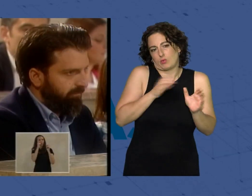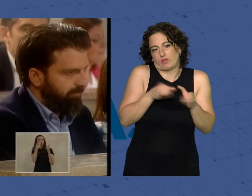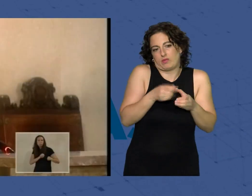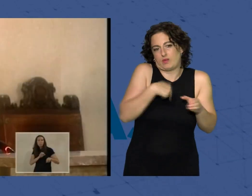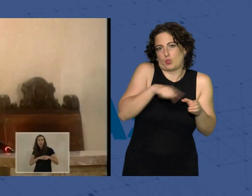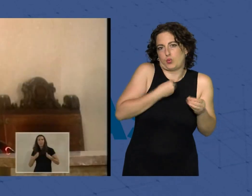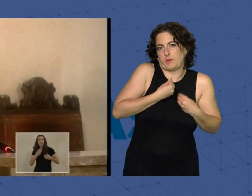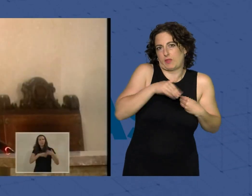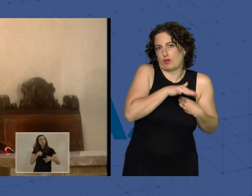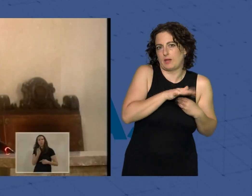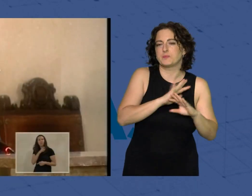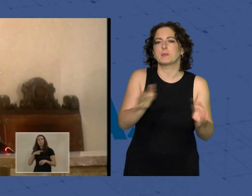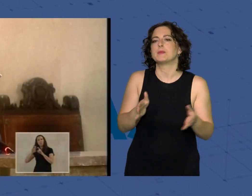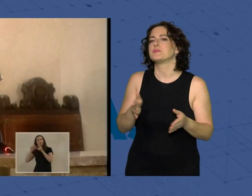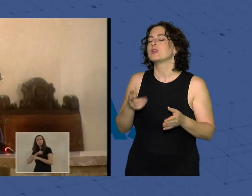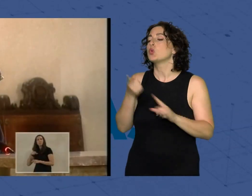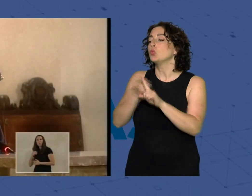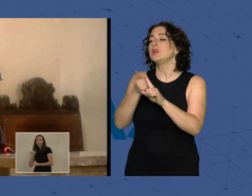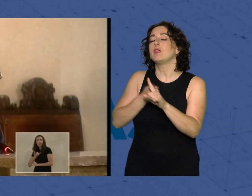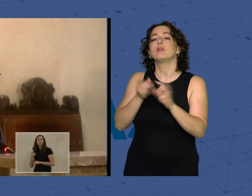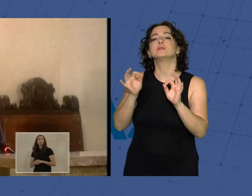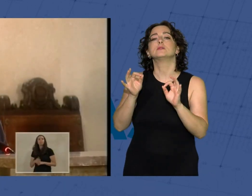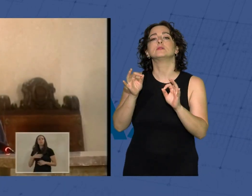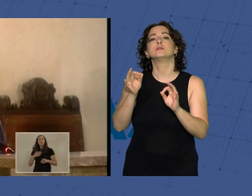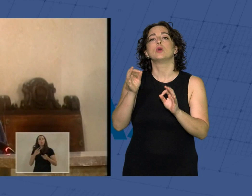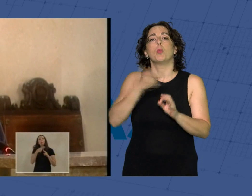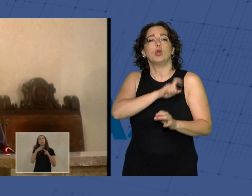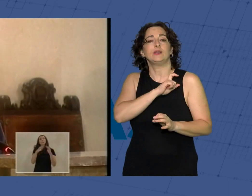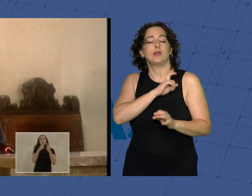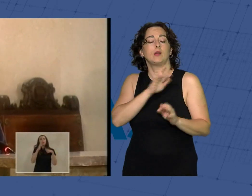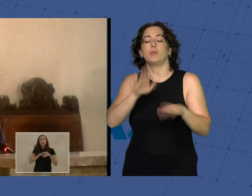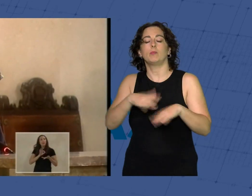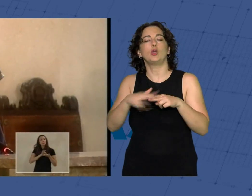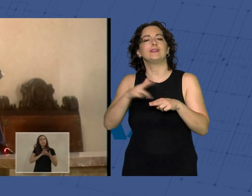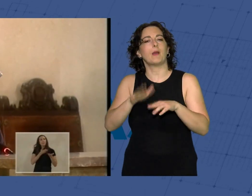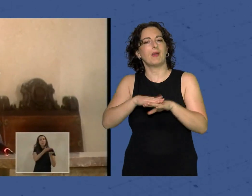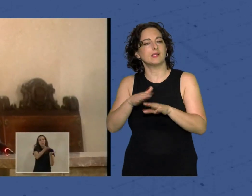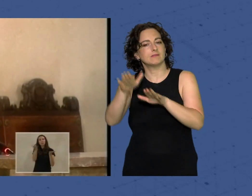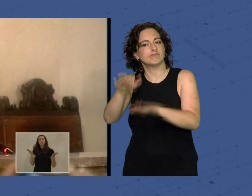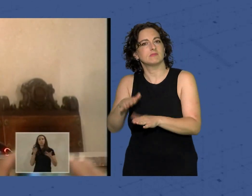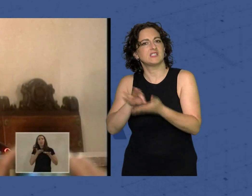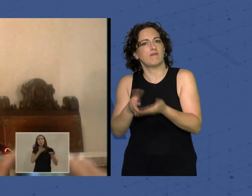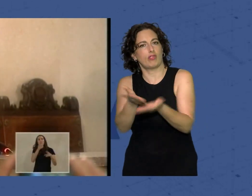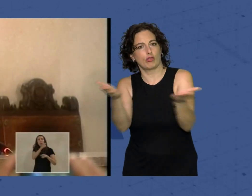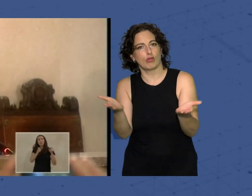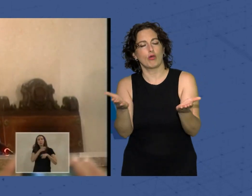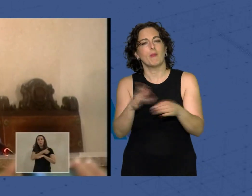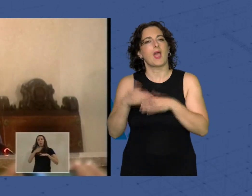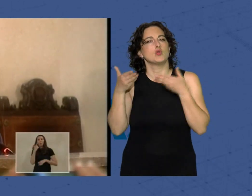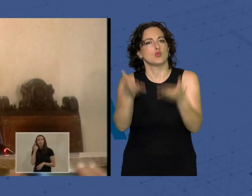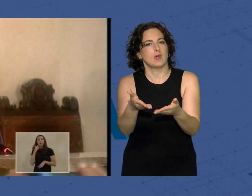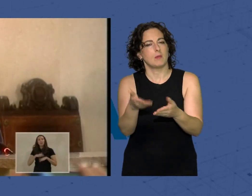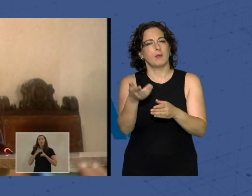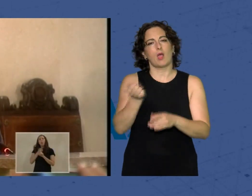donde convive. He utilizado la política para servir y no para servirle, para ayudar a los almerienses y no para utilizarlos